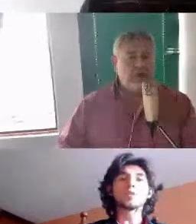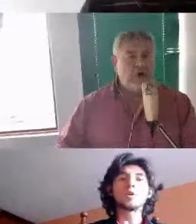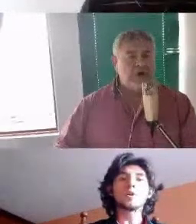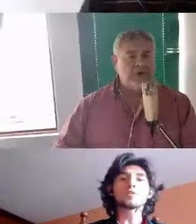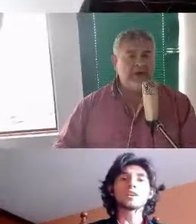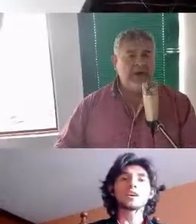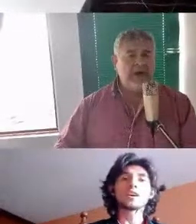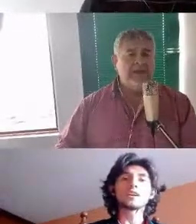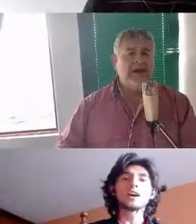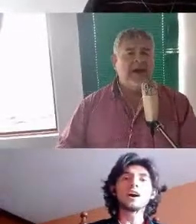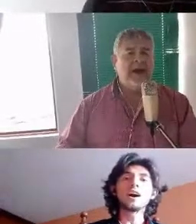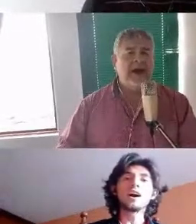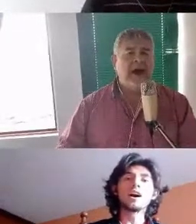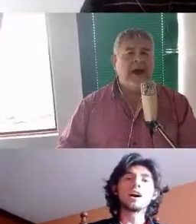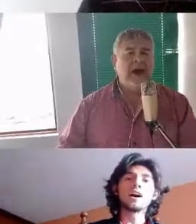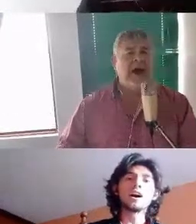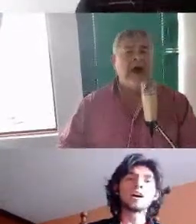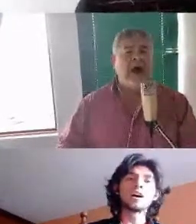nueva